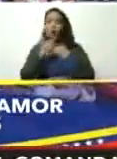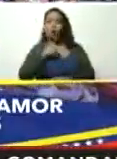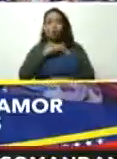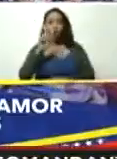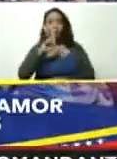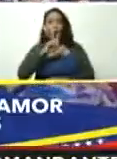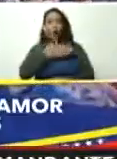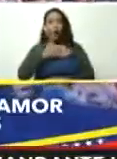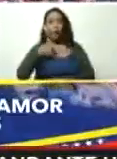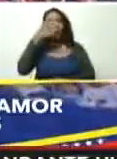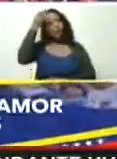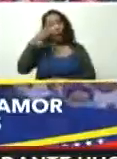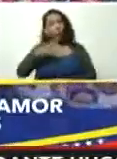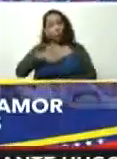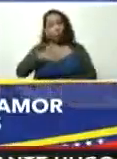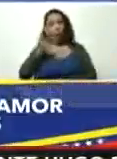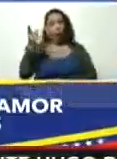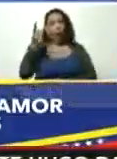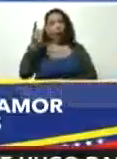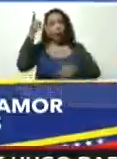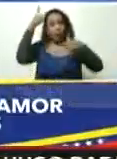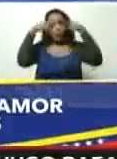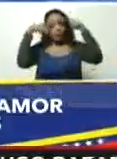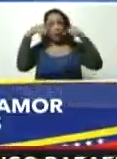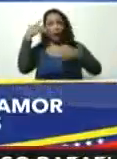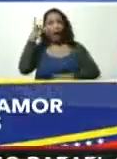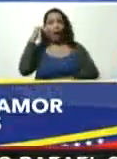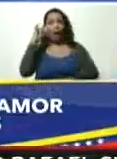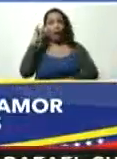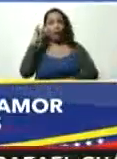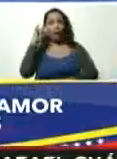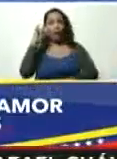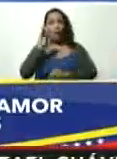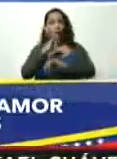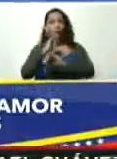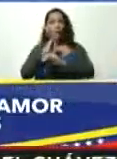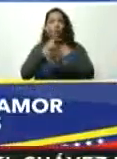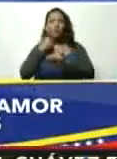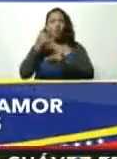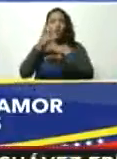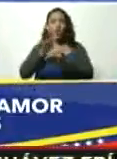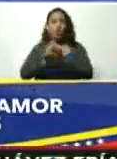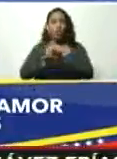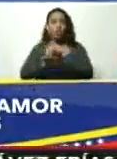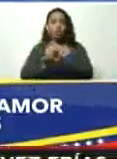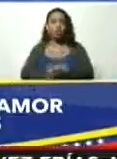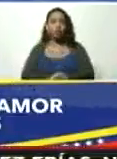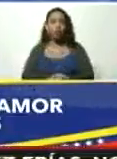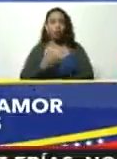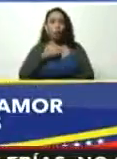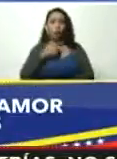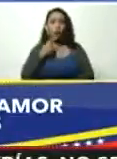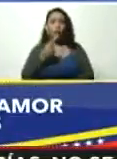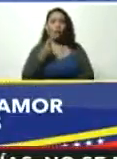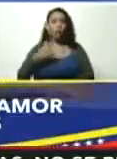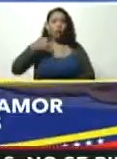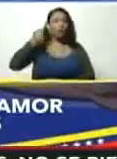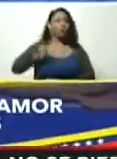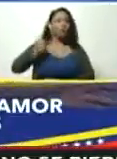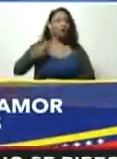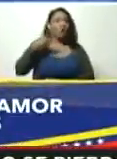creer que era posible que el comandante Chávez pudiera despedirse de nosotros y despedirse del pueblo. Nos negábamos a eso.